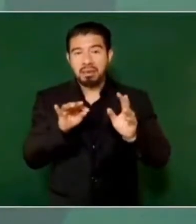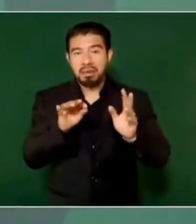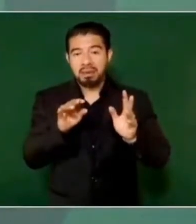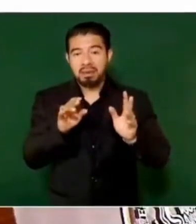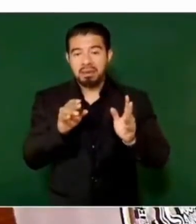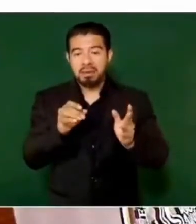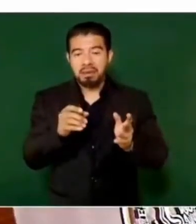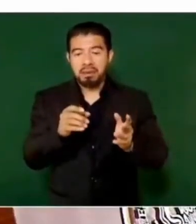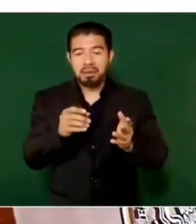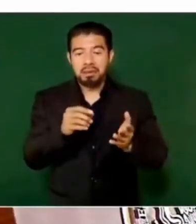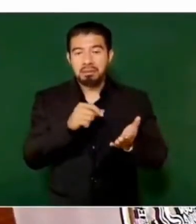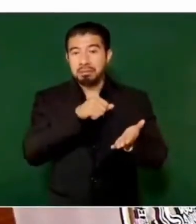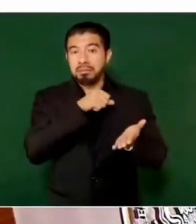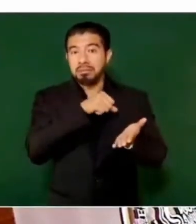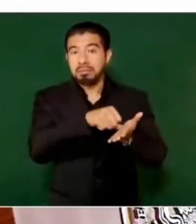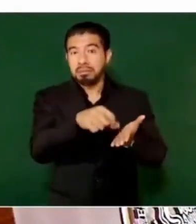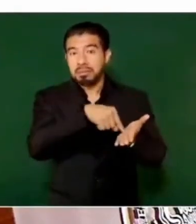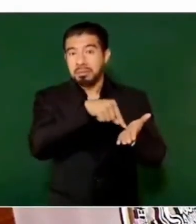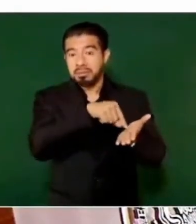soslayar,